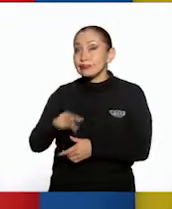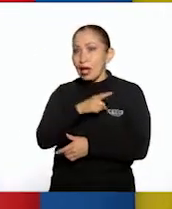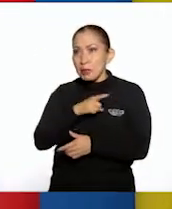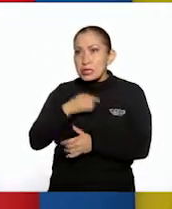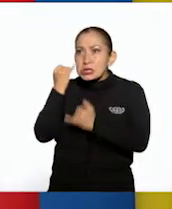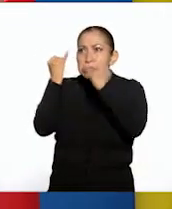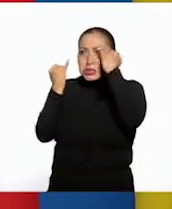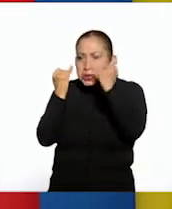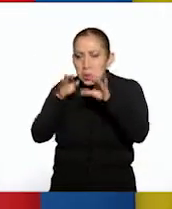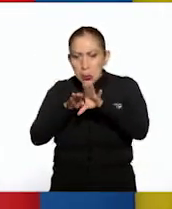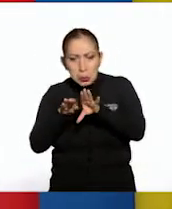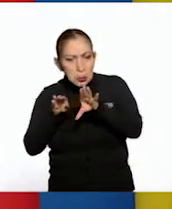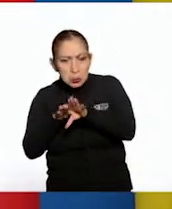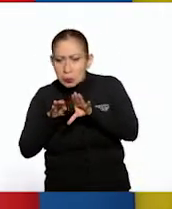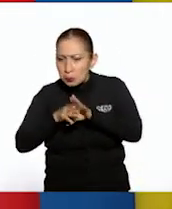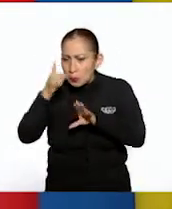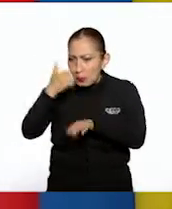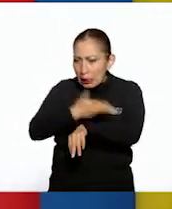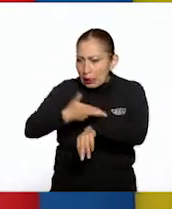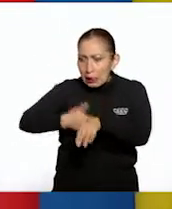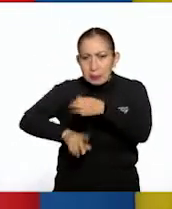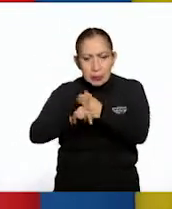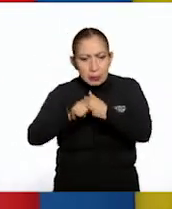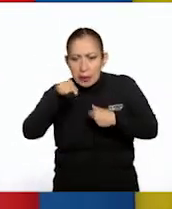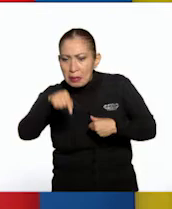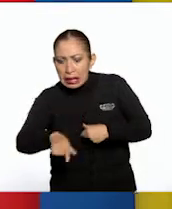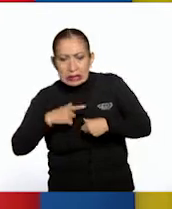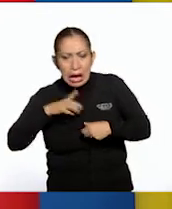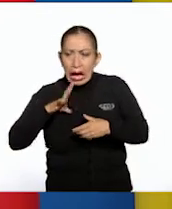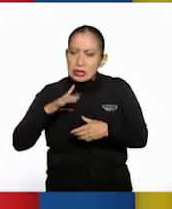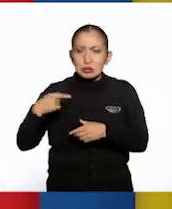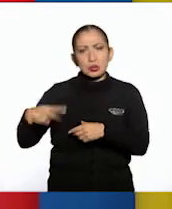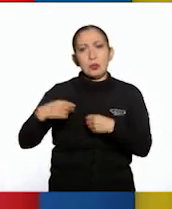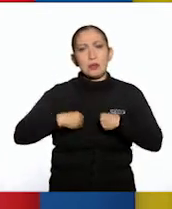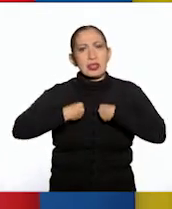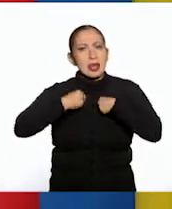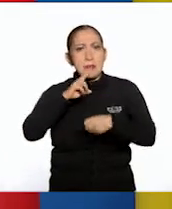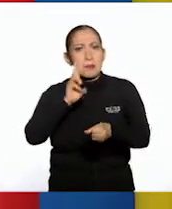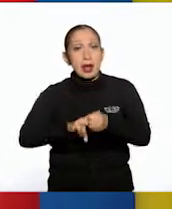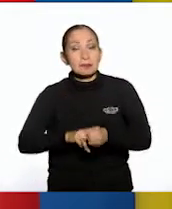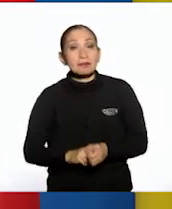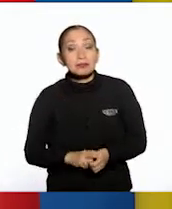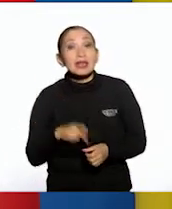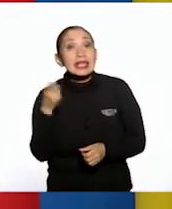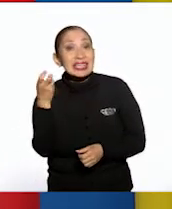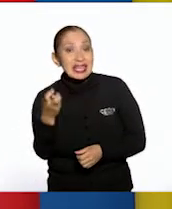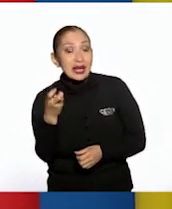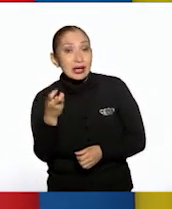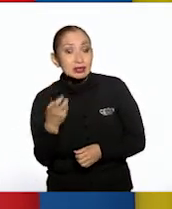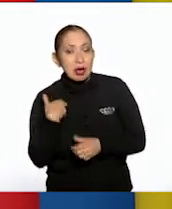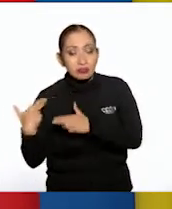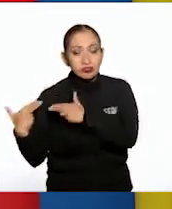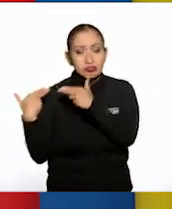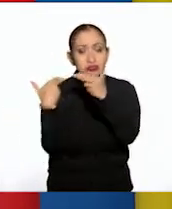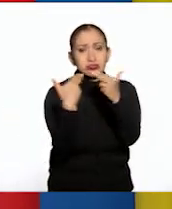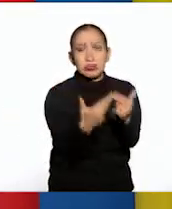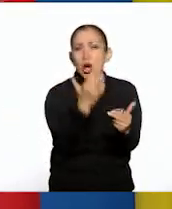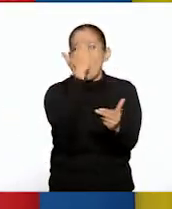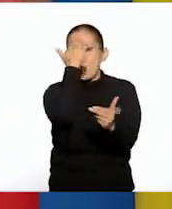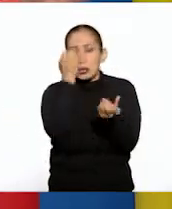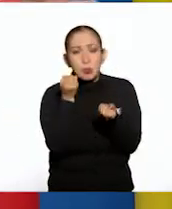que ideárselas para resolver los problemas que enfrentaban en su vida cotidiana y con ello heredaron un